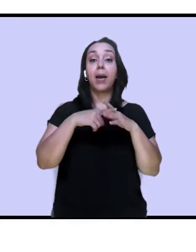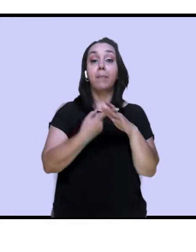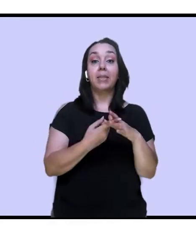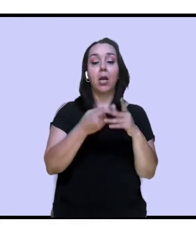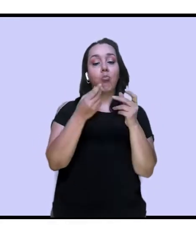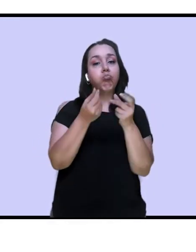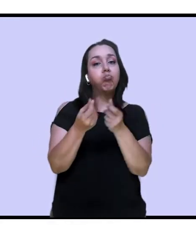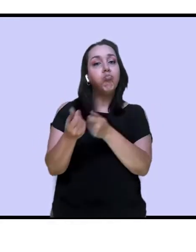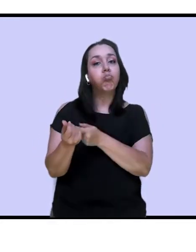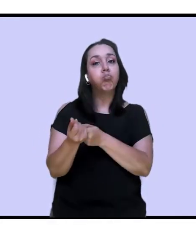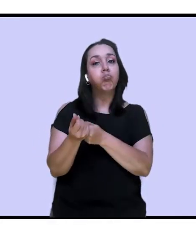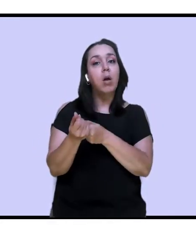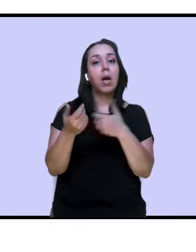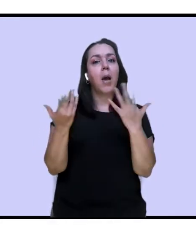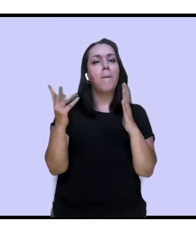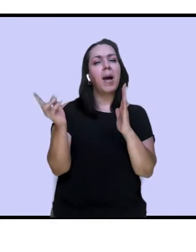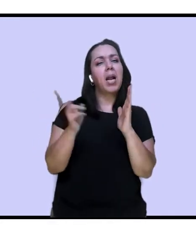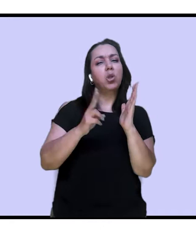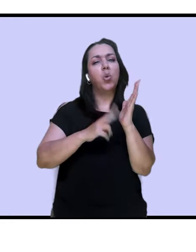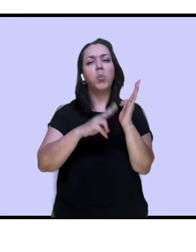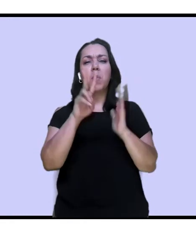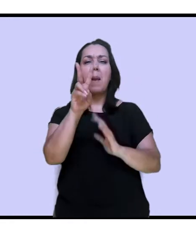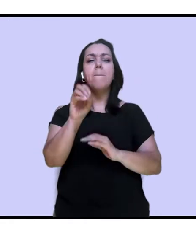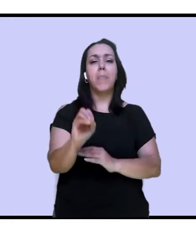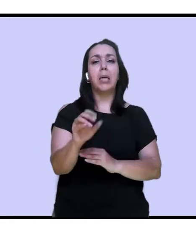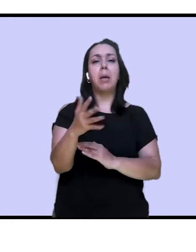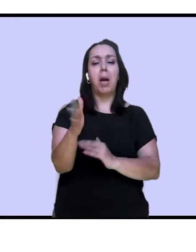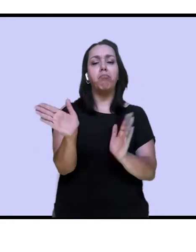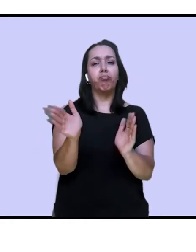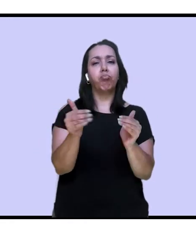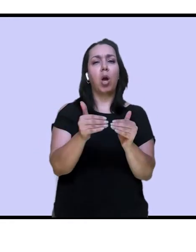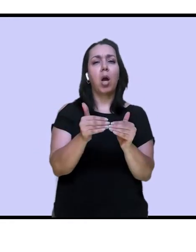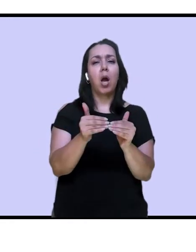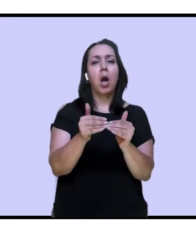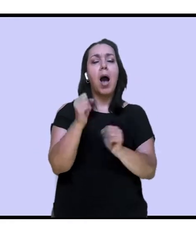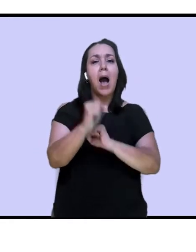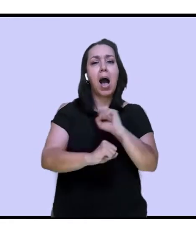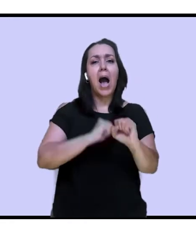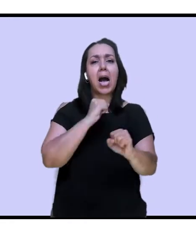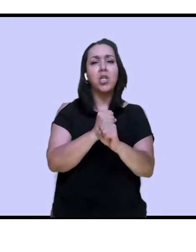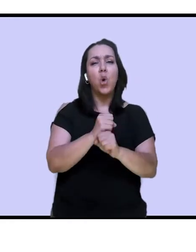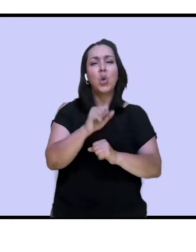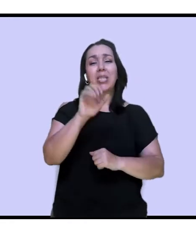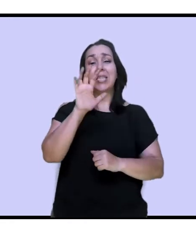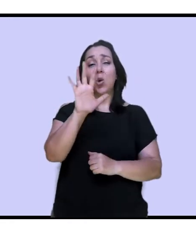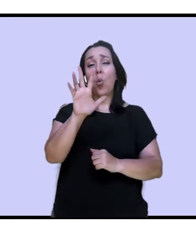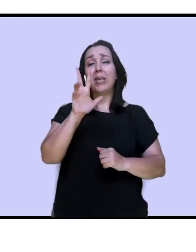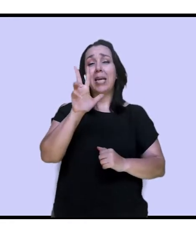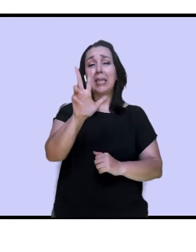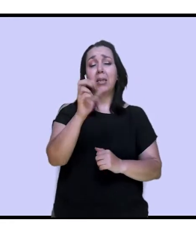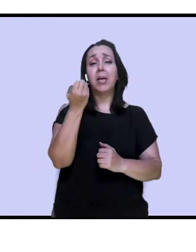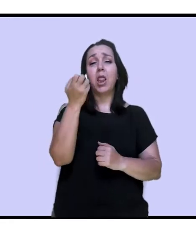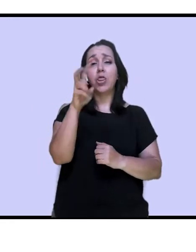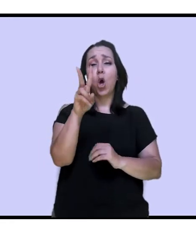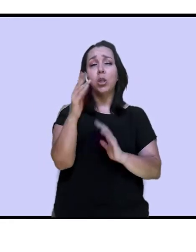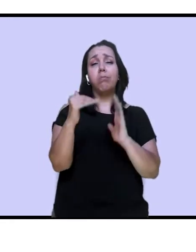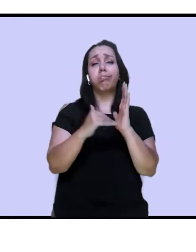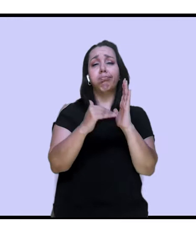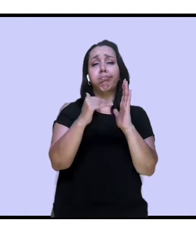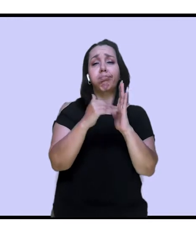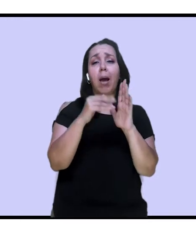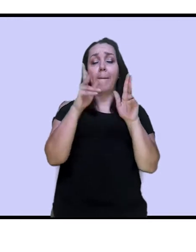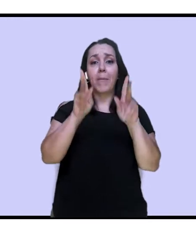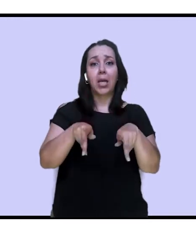Para empezar con algunos datos, tomar en cuenta que para el 2020 se cerró el año con 53.012